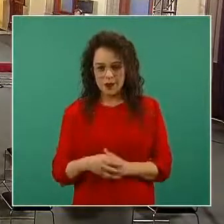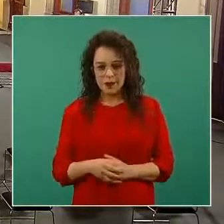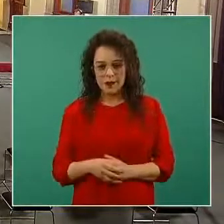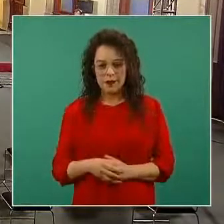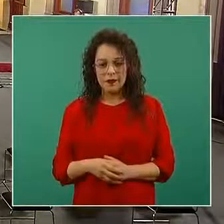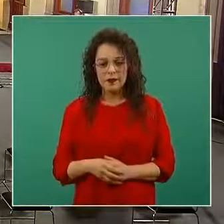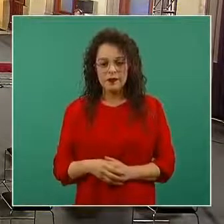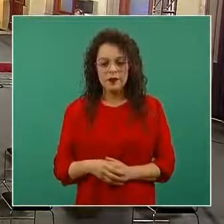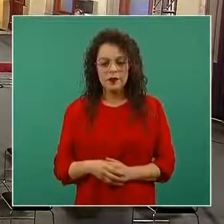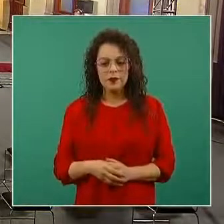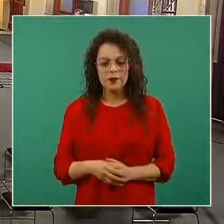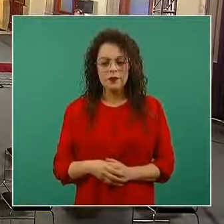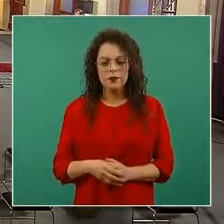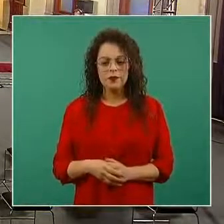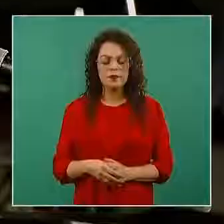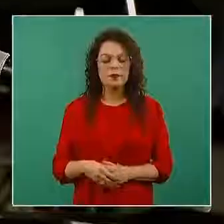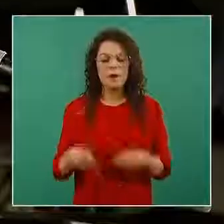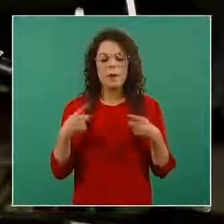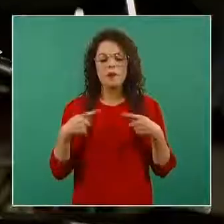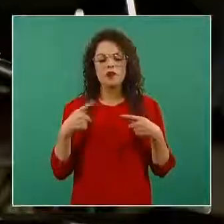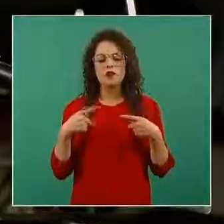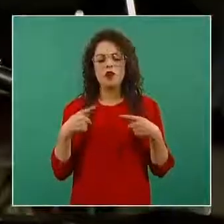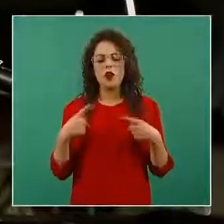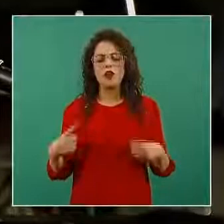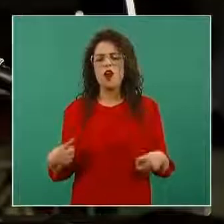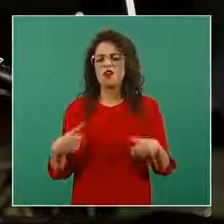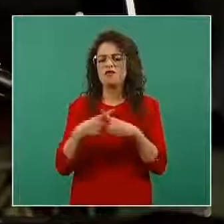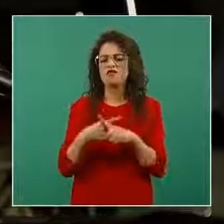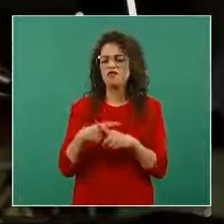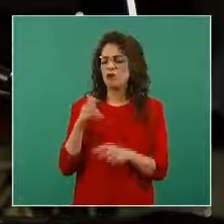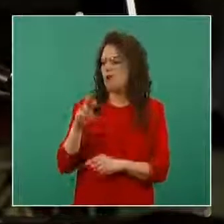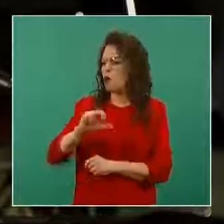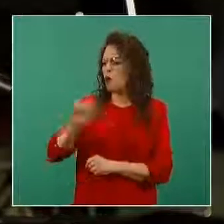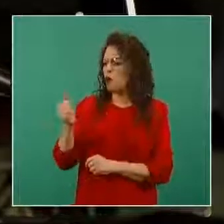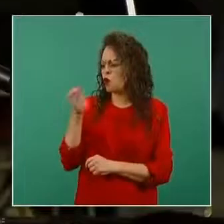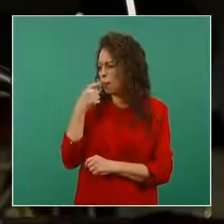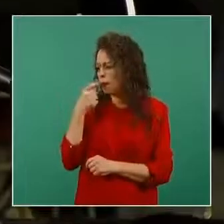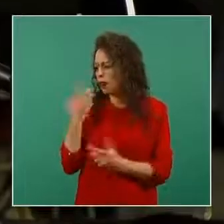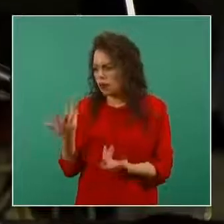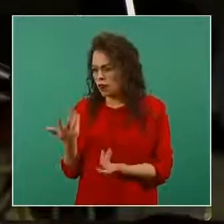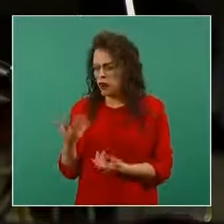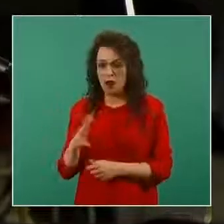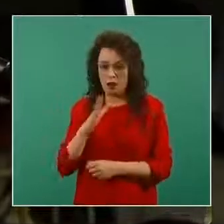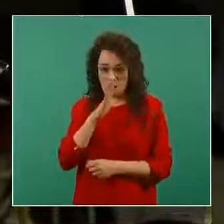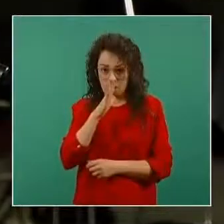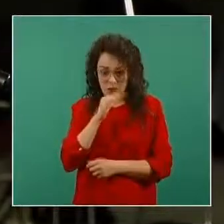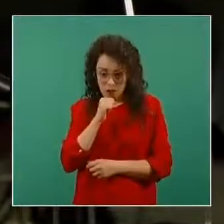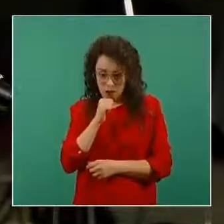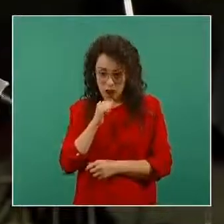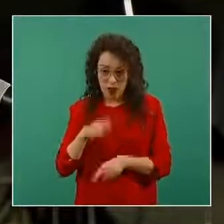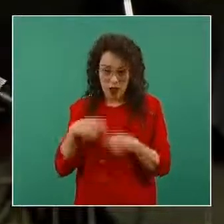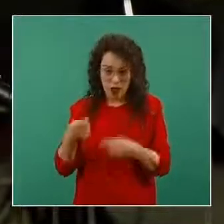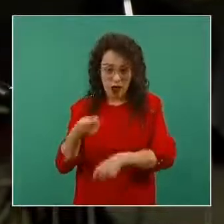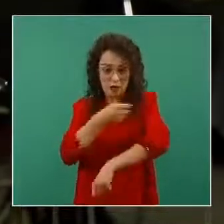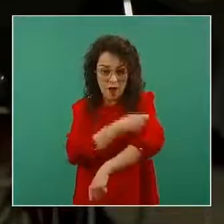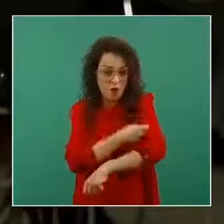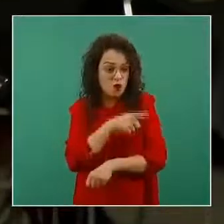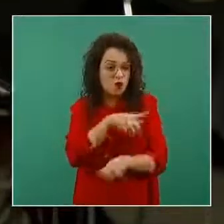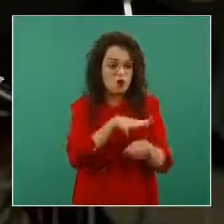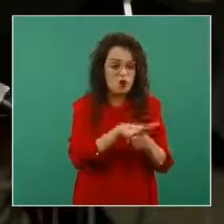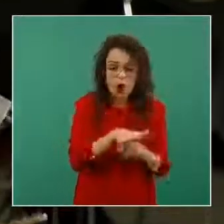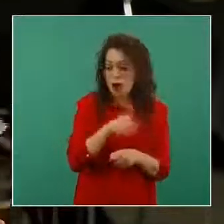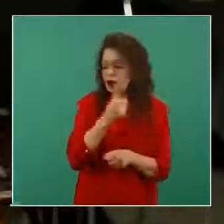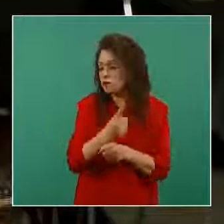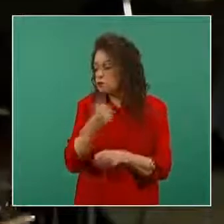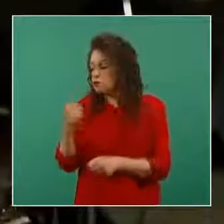De personas con reacciones anafilácticas a otros medicamentos, si no pueden acceder a una vacuna, si van a poder acceder a otra o cómo se va a